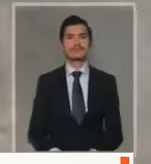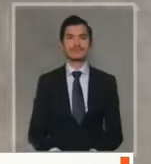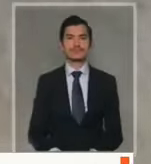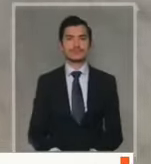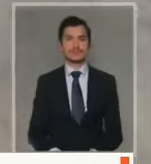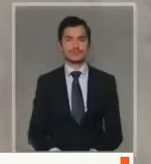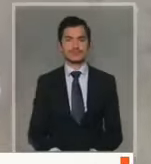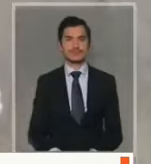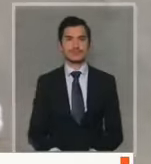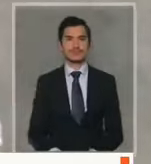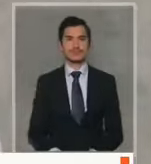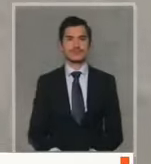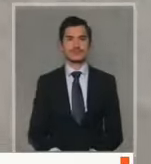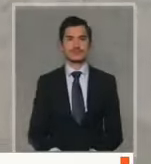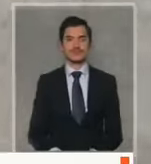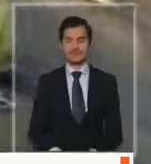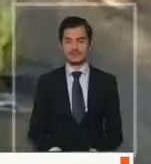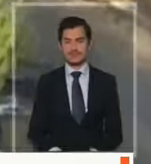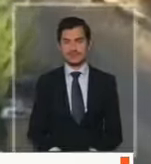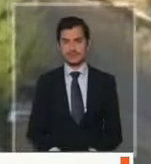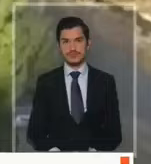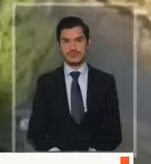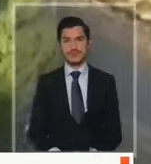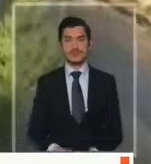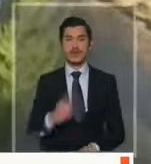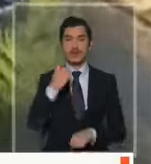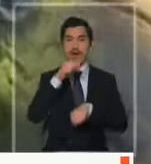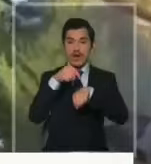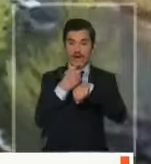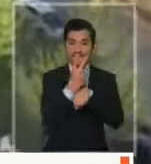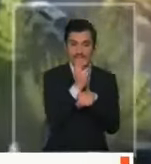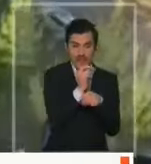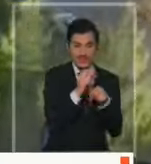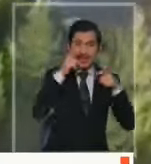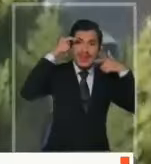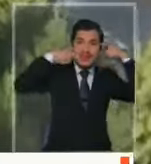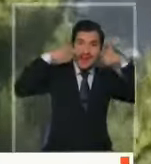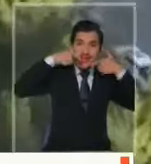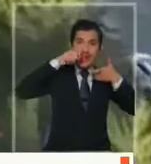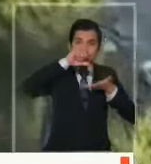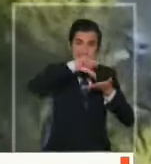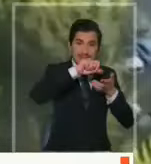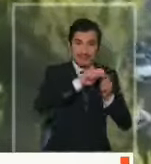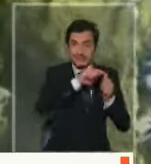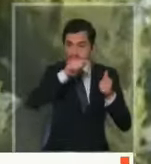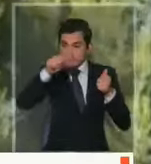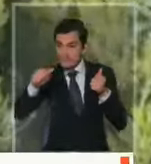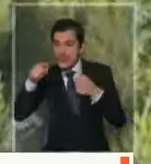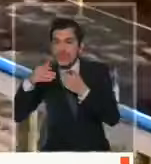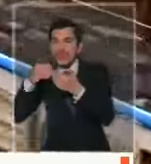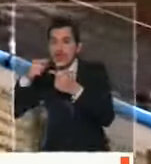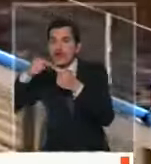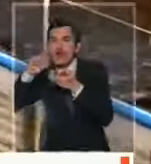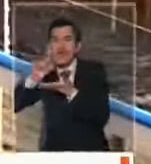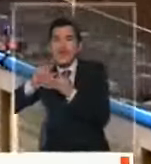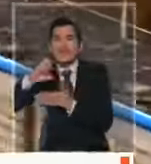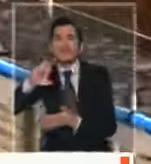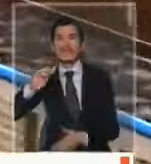Y aquí va tu corrido, viejo. A 1:20 del centro de Talca se encuentra el complejo hípico Empedral.